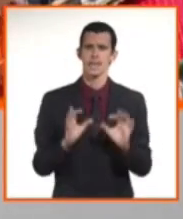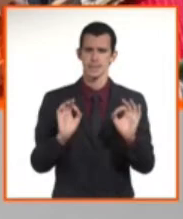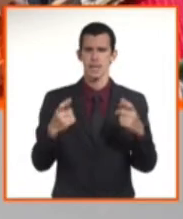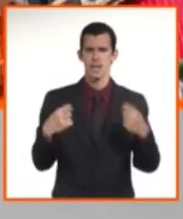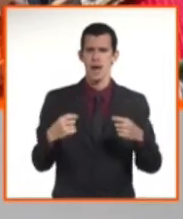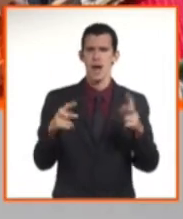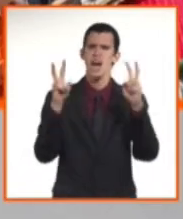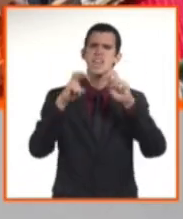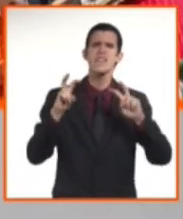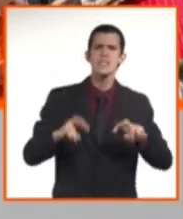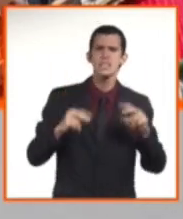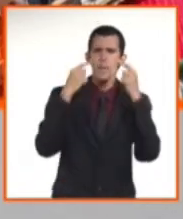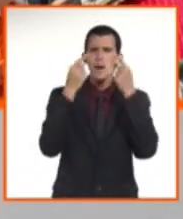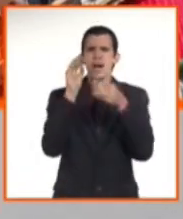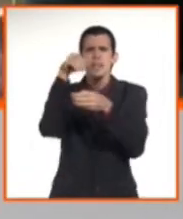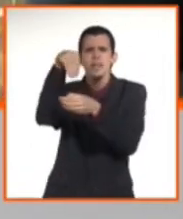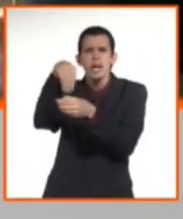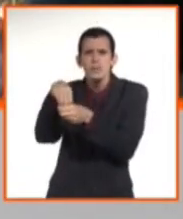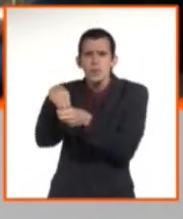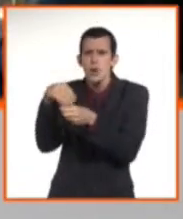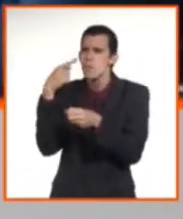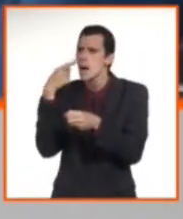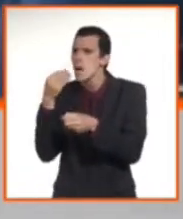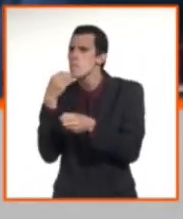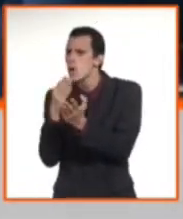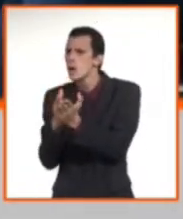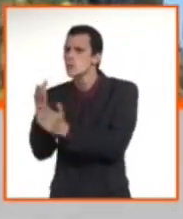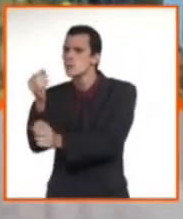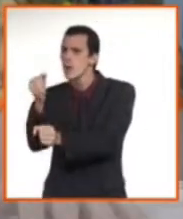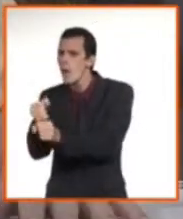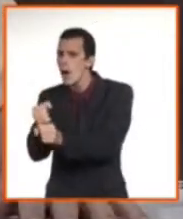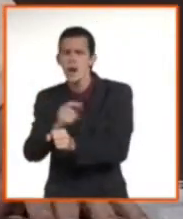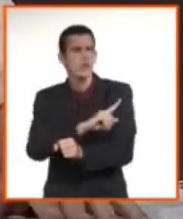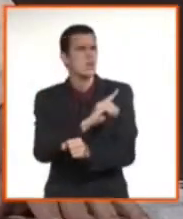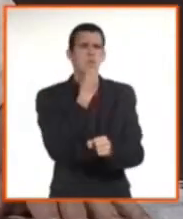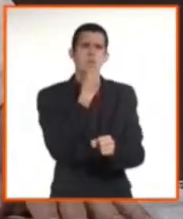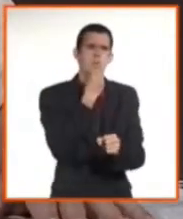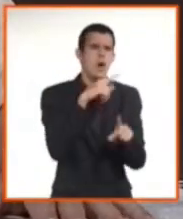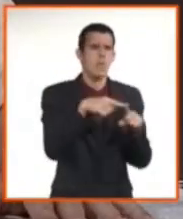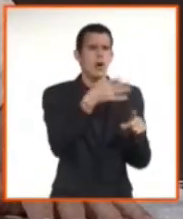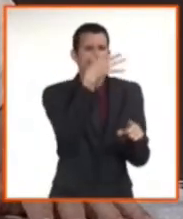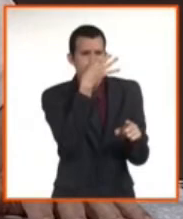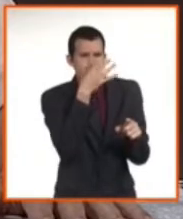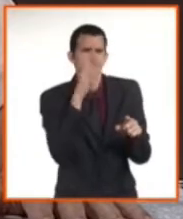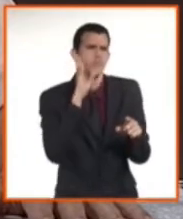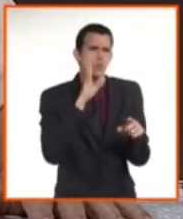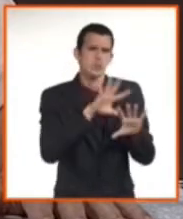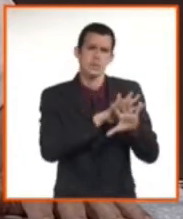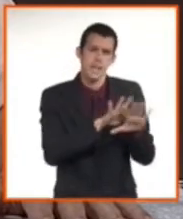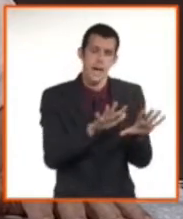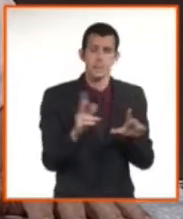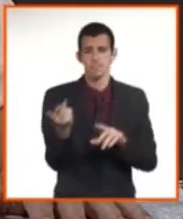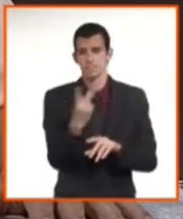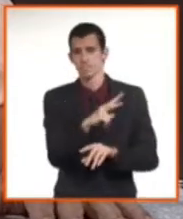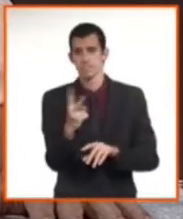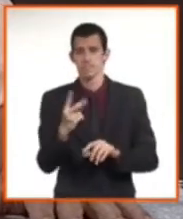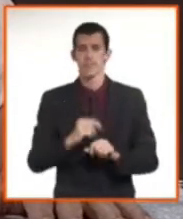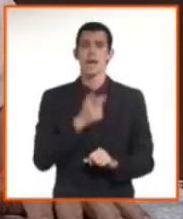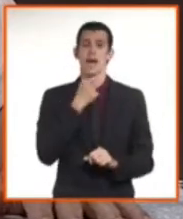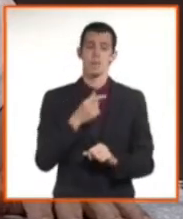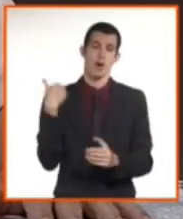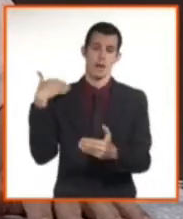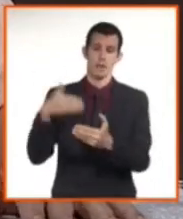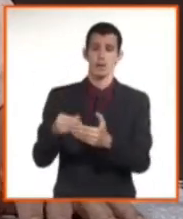diario en los grupos fuel sobre los 300 megawatts y en el pico unos 330 megawatts. Y en los grupos 10 se está